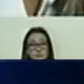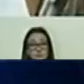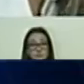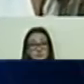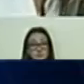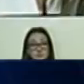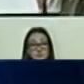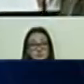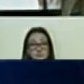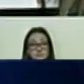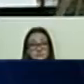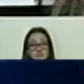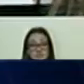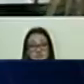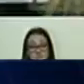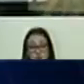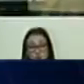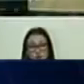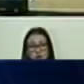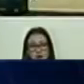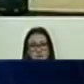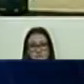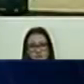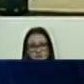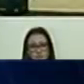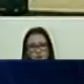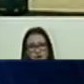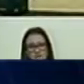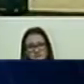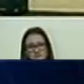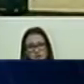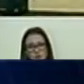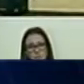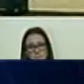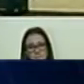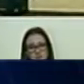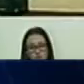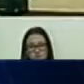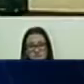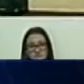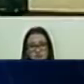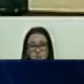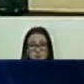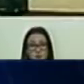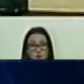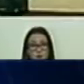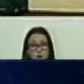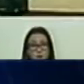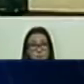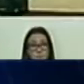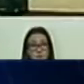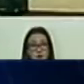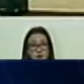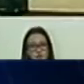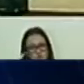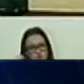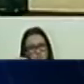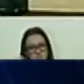tamaño de Colombia. En Venezuela hay 5.600.000 colombianos. Creo que la cifra pudiera ser